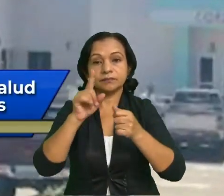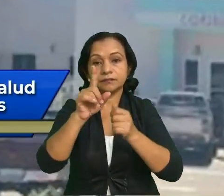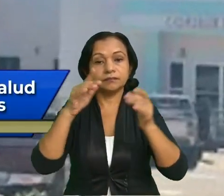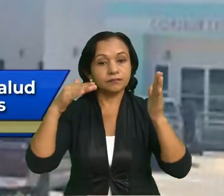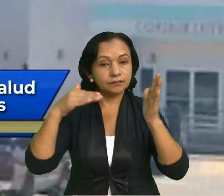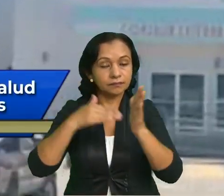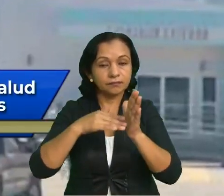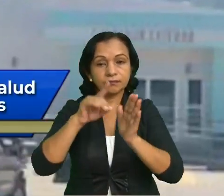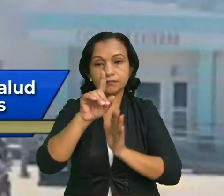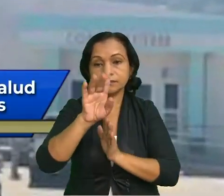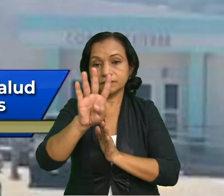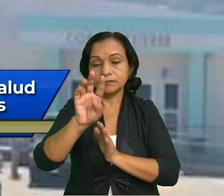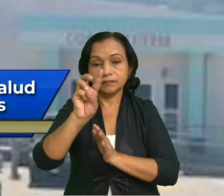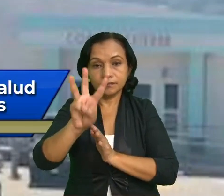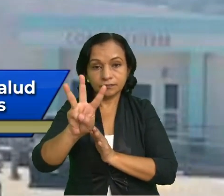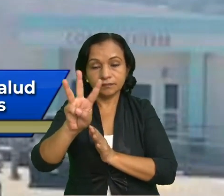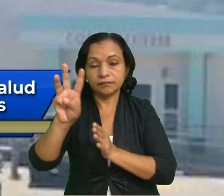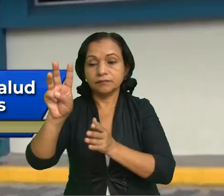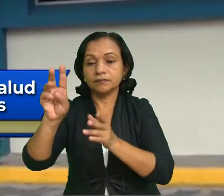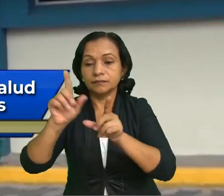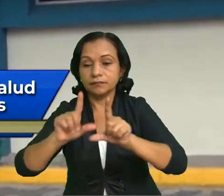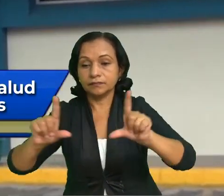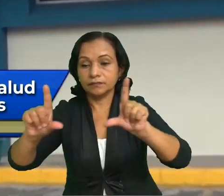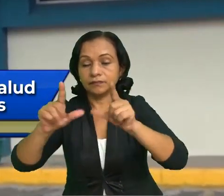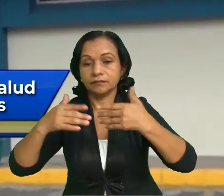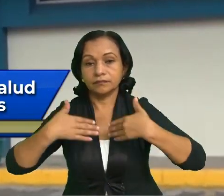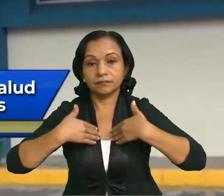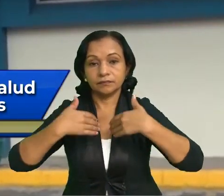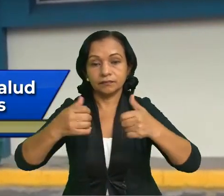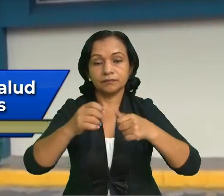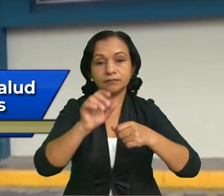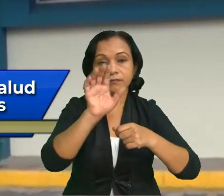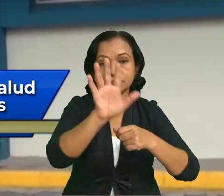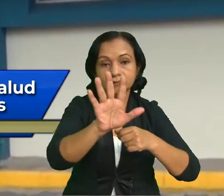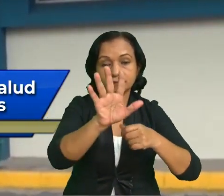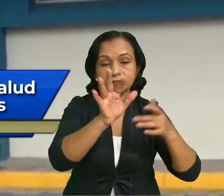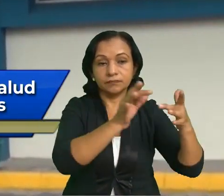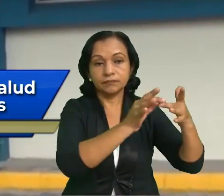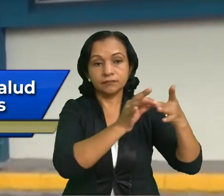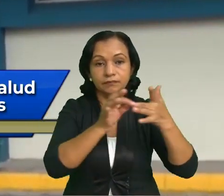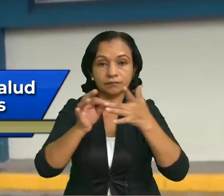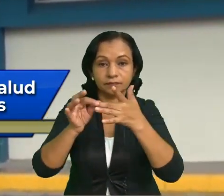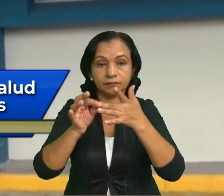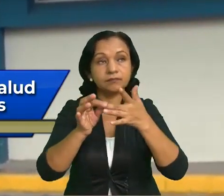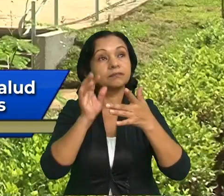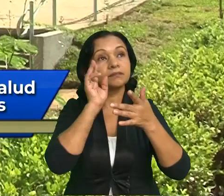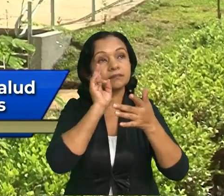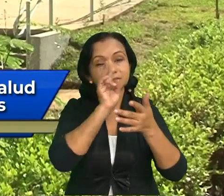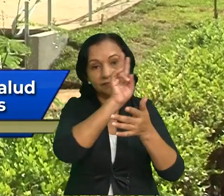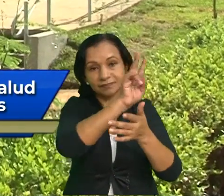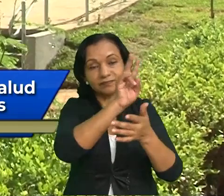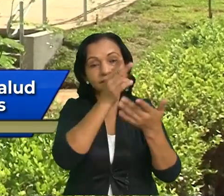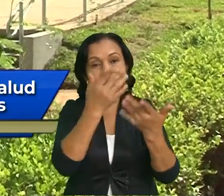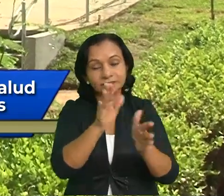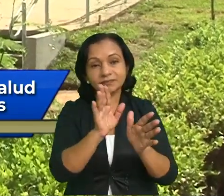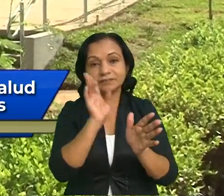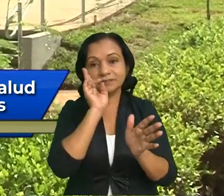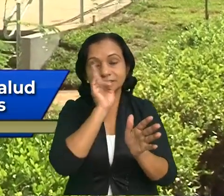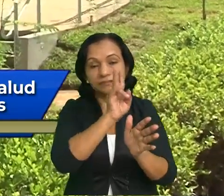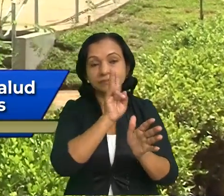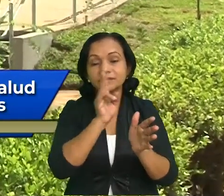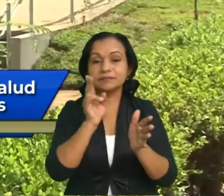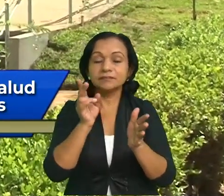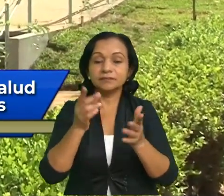343 puestos de salud 5 centros especializados como ese que estamos viendo centro allí que es el